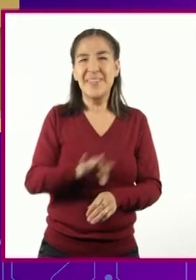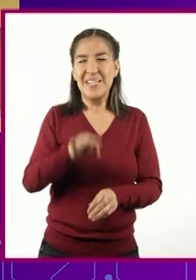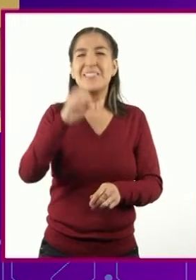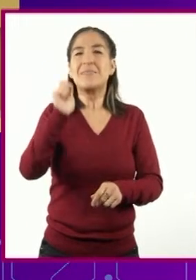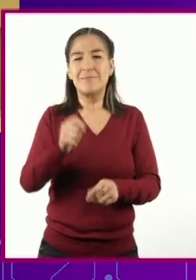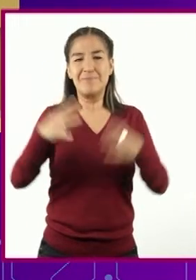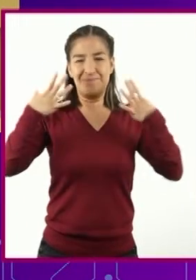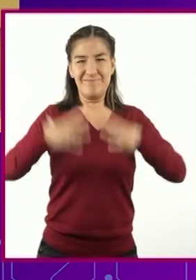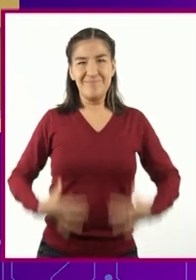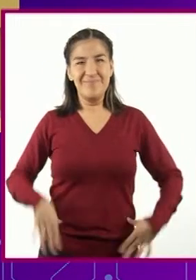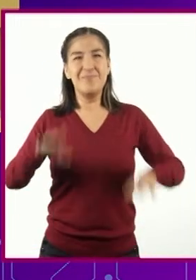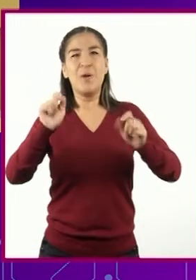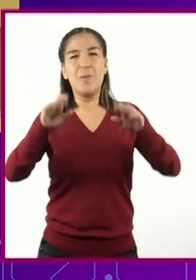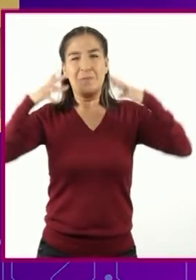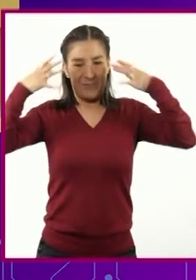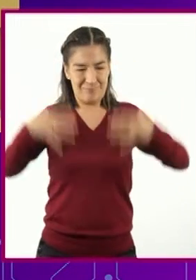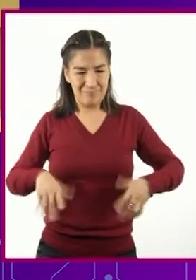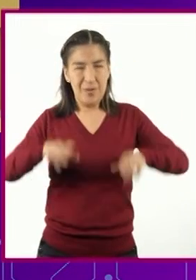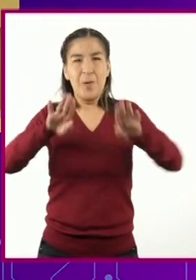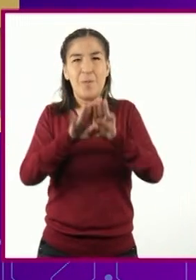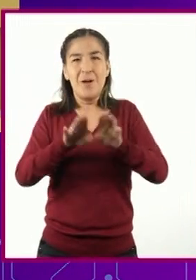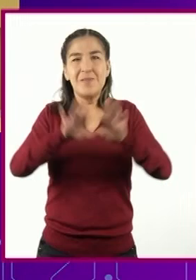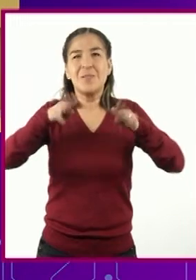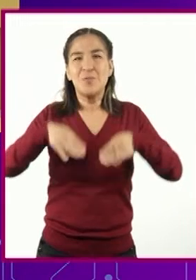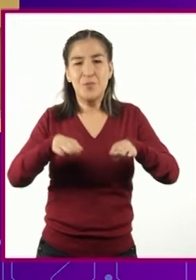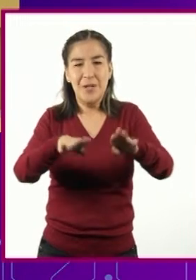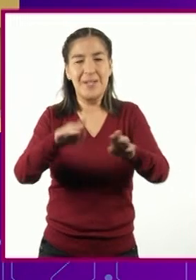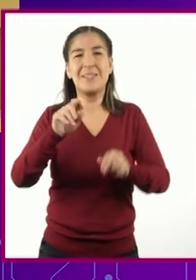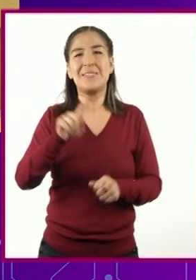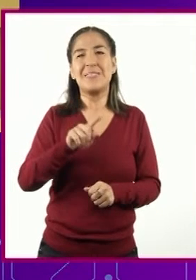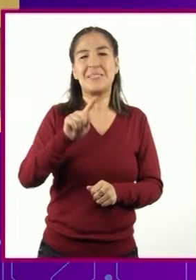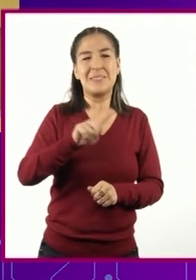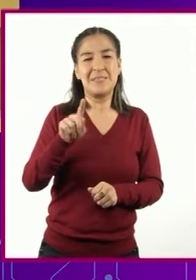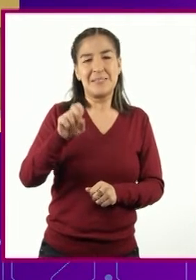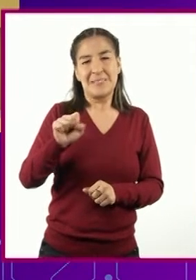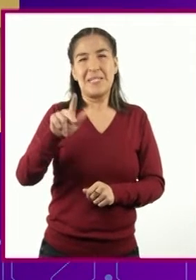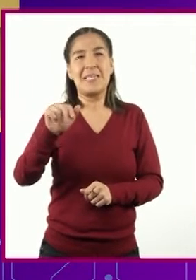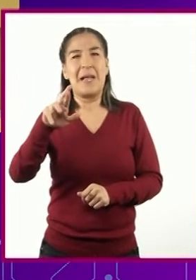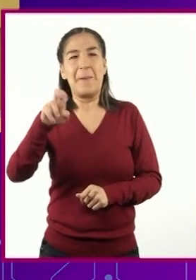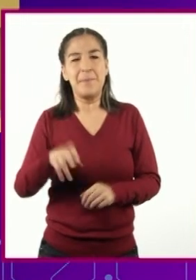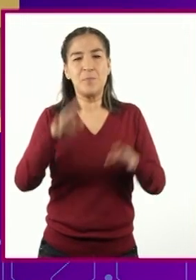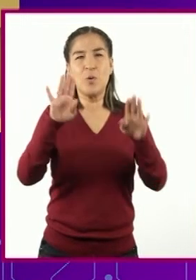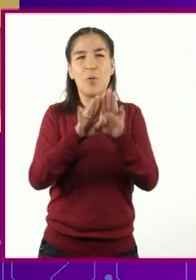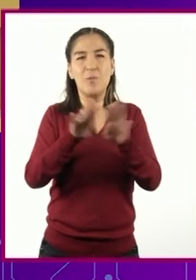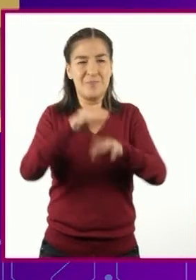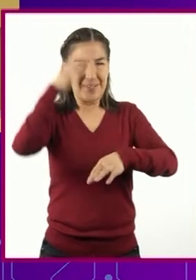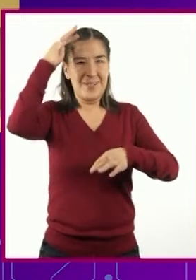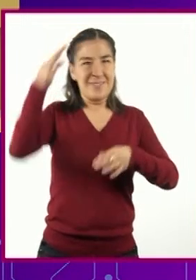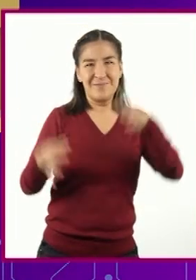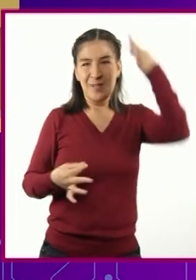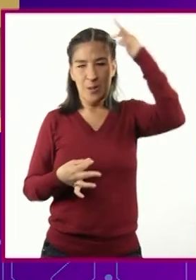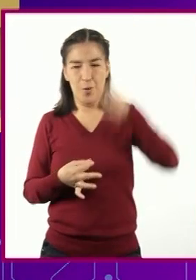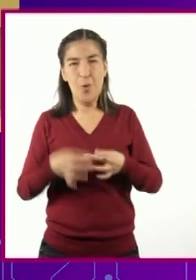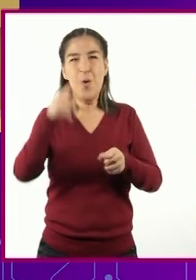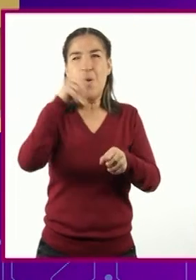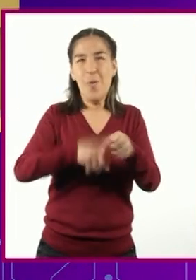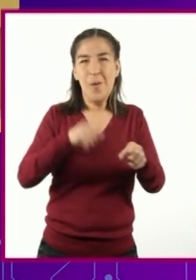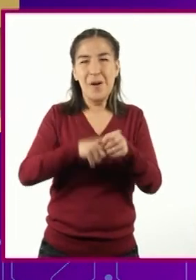bailarines vestidos con chales bordados, zarapes, cintas de colores y máscaras de